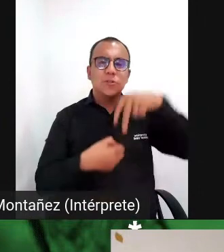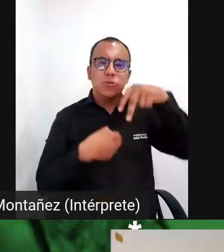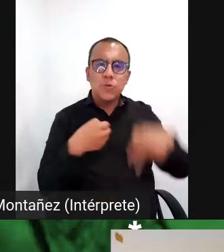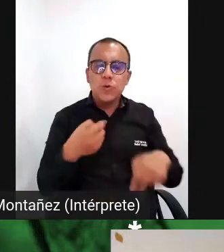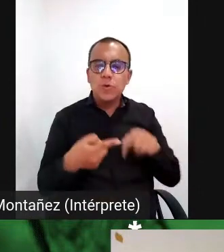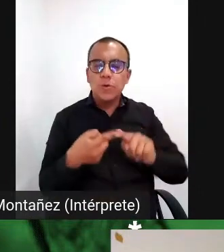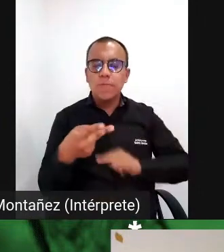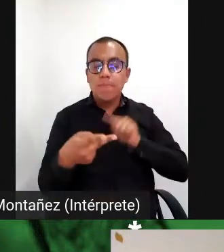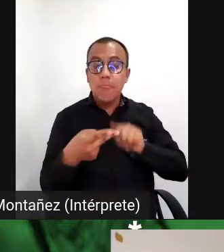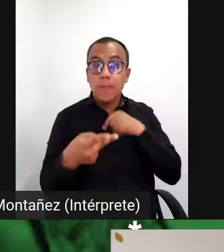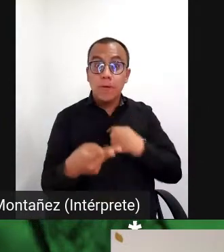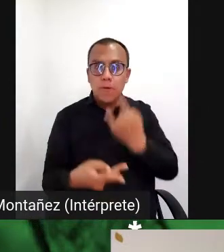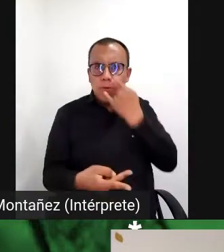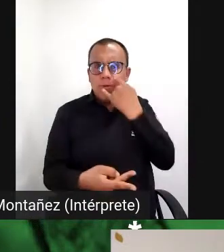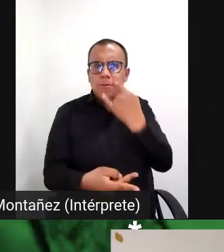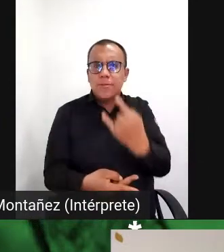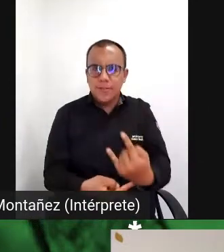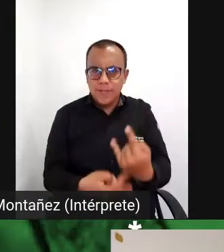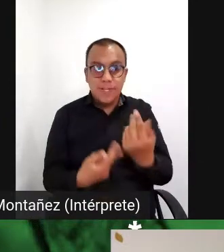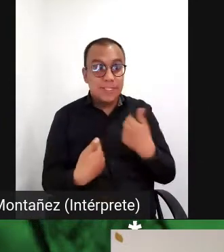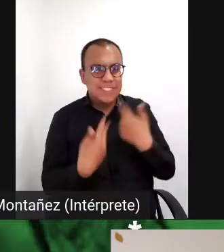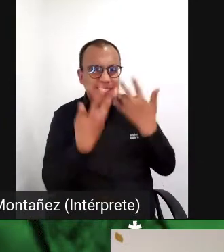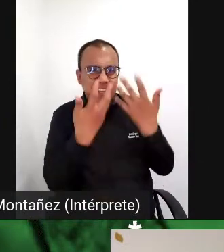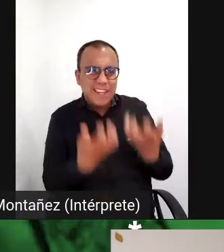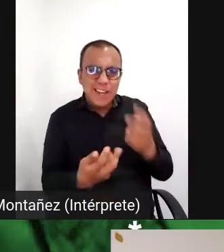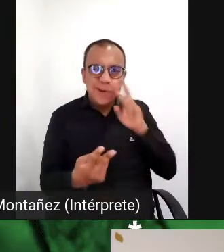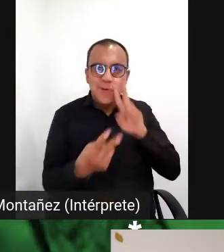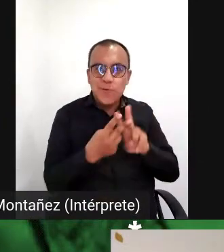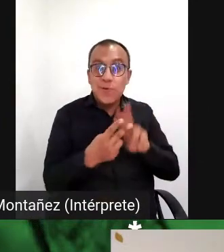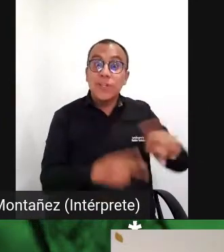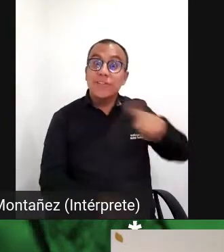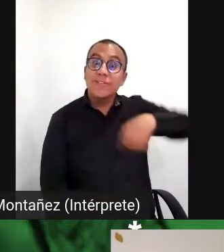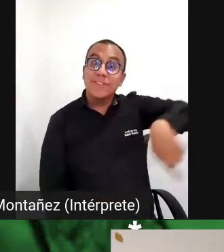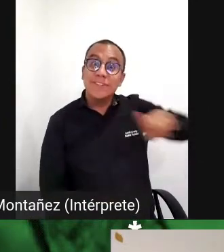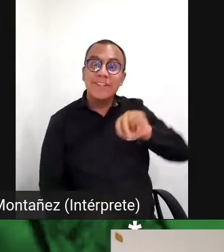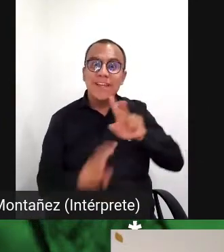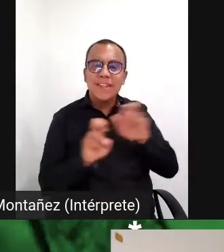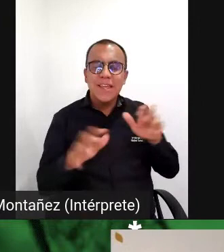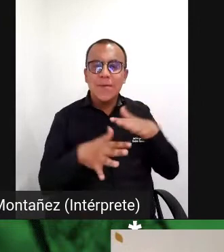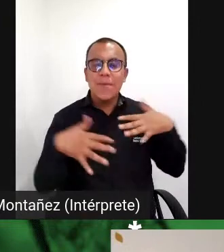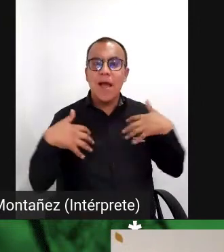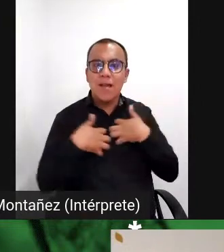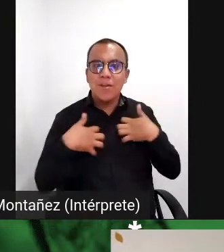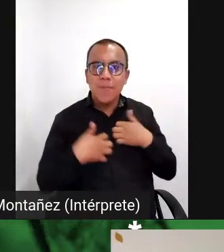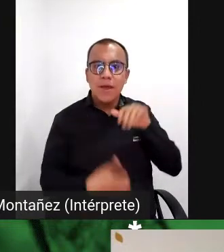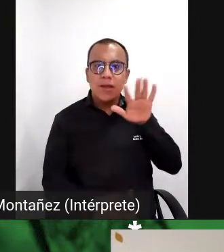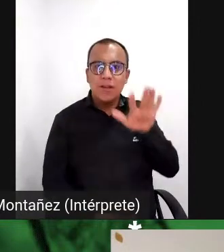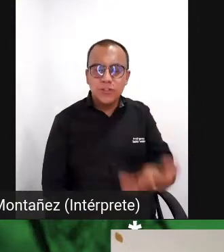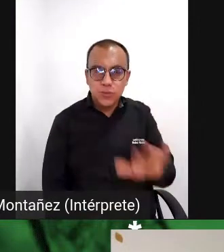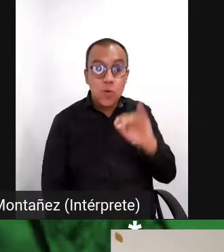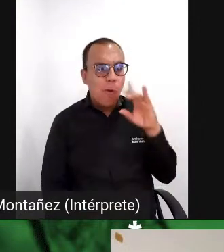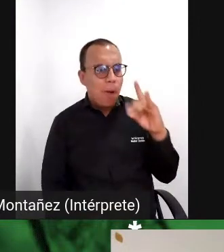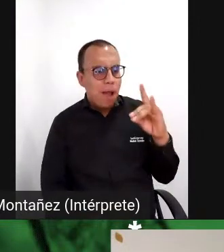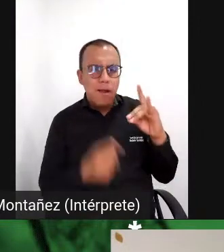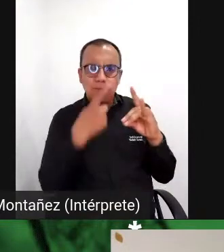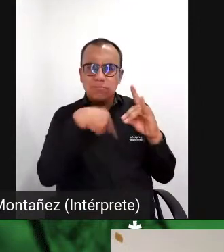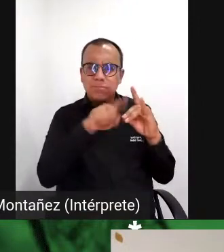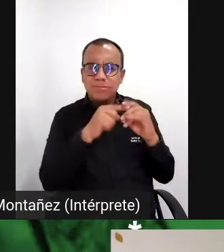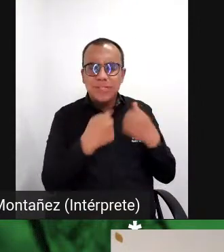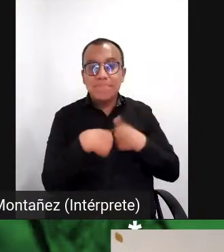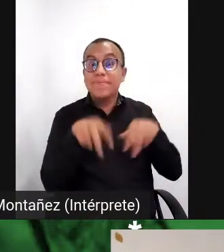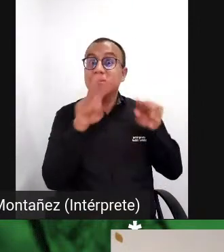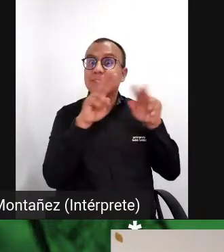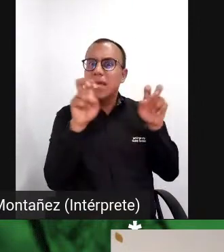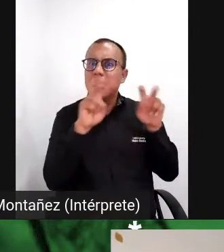los intereses de lo que querían conocer y saber los bogotanos, la fauna aparecía como uno de los grandes temas. Y saber de